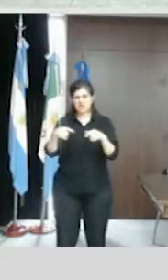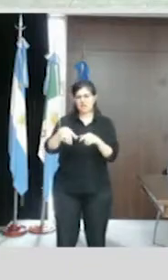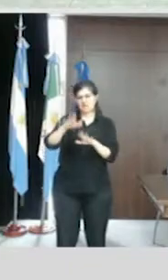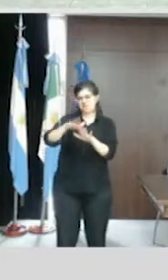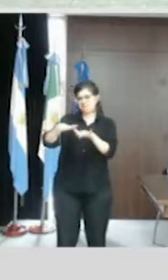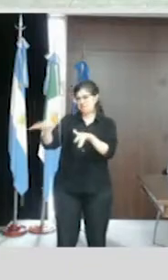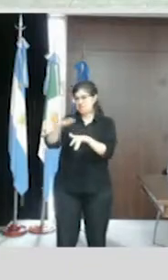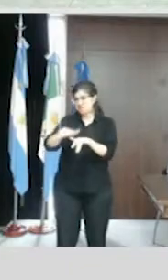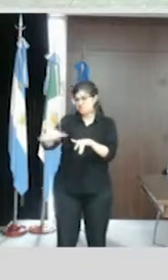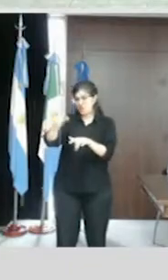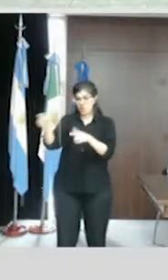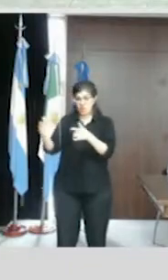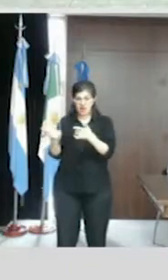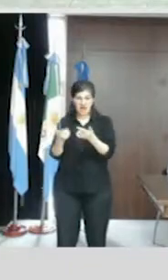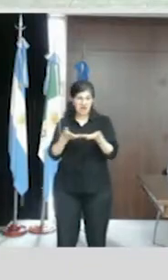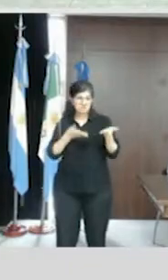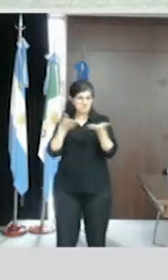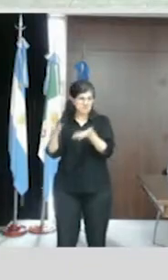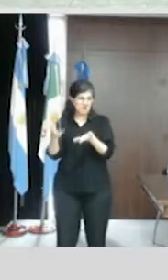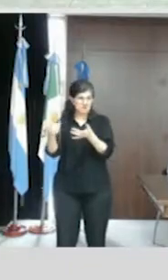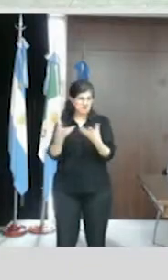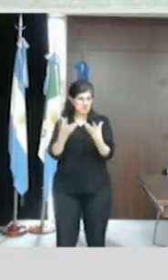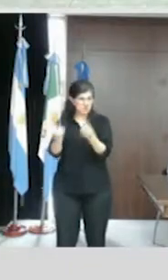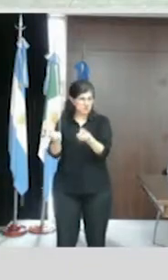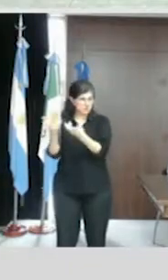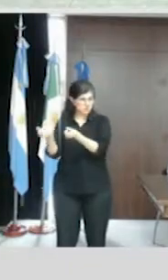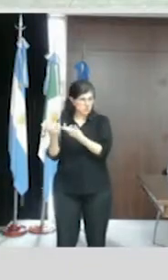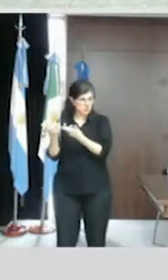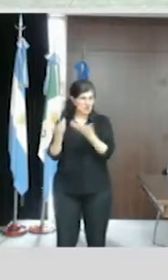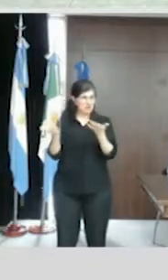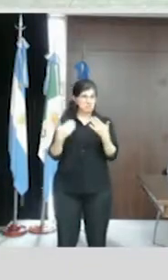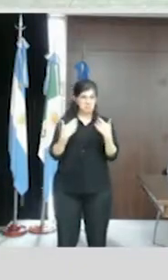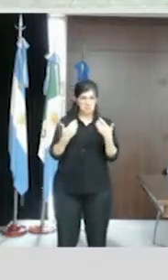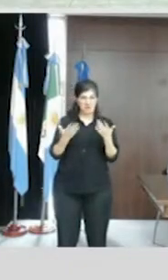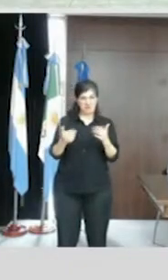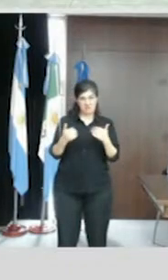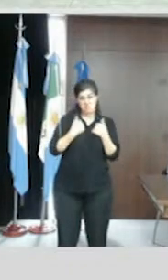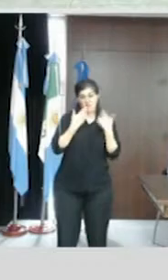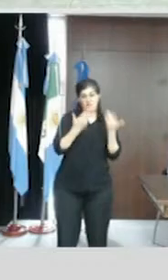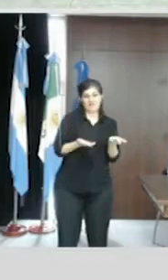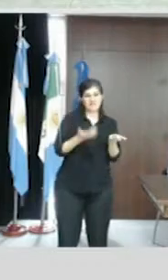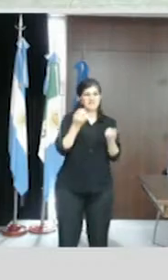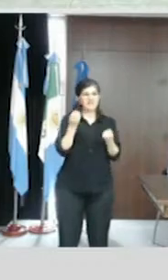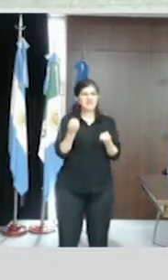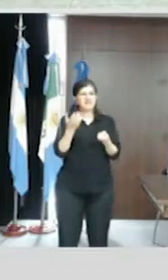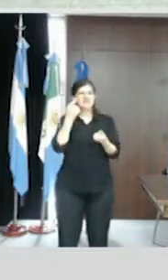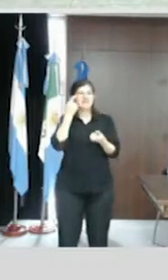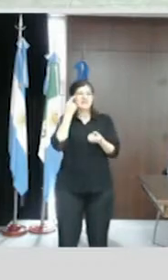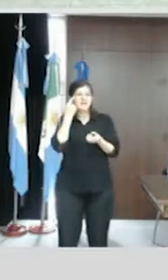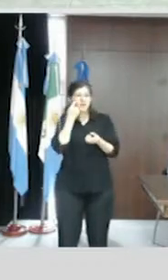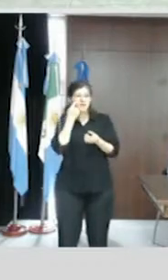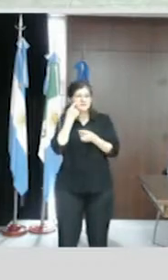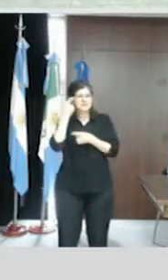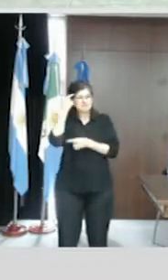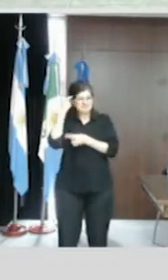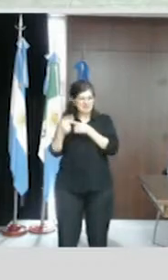y ofrezcan su servicio. Ofrezcan ese servicio, ese conocimiento. Fomentar